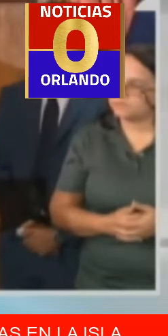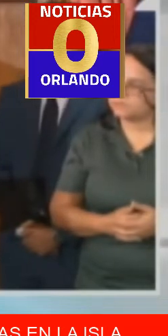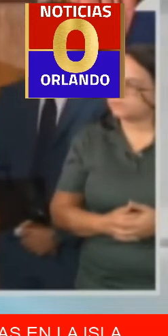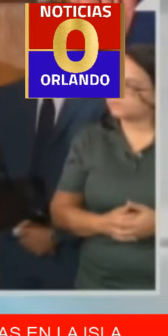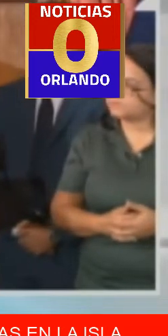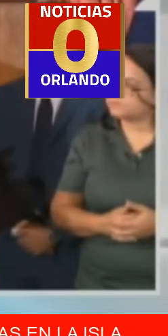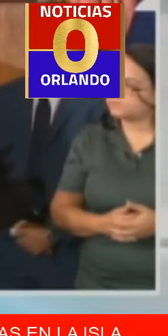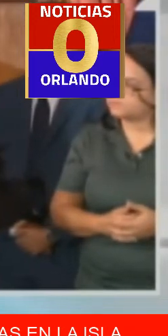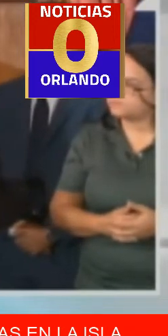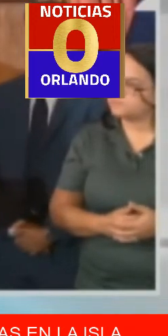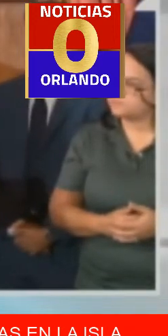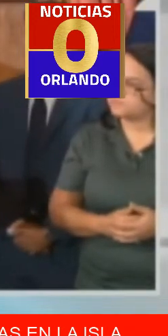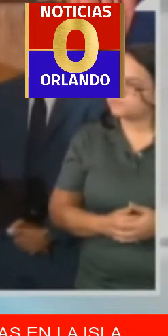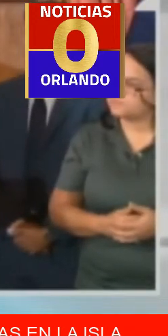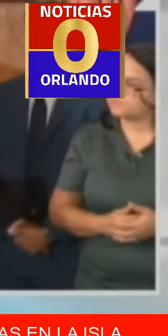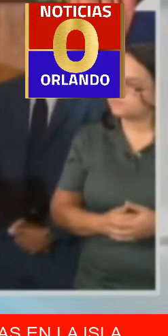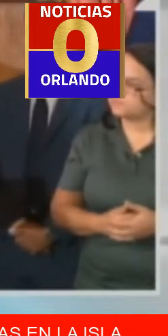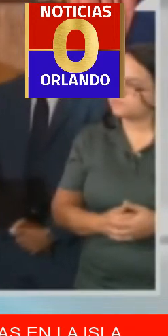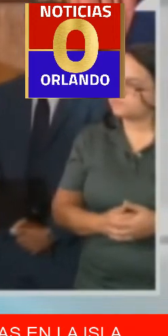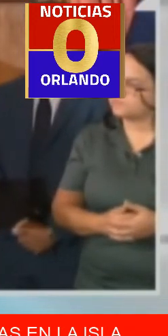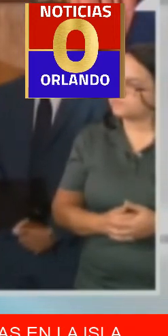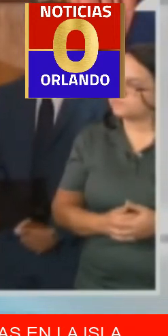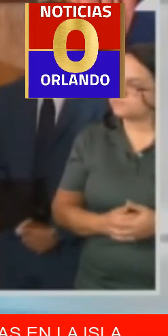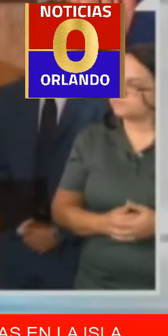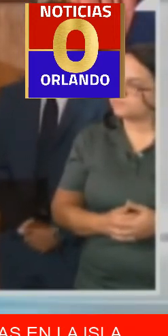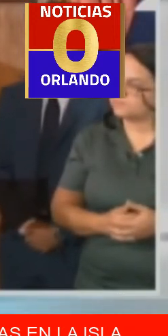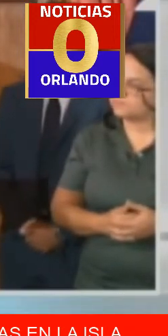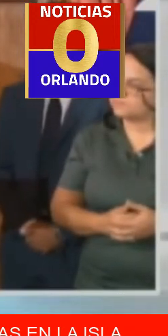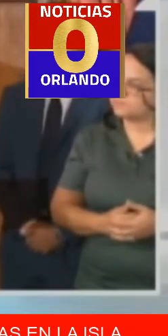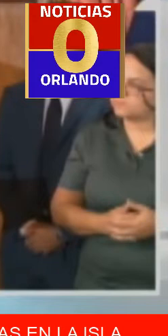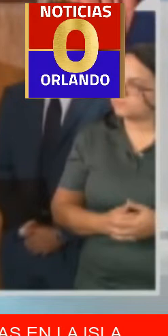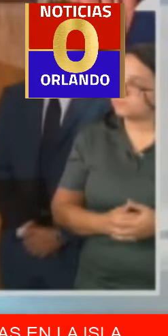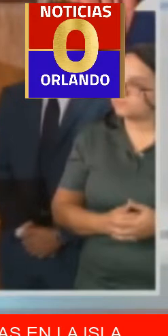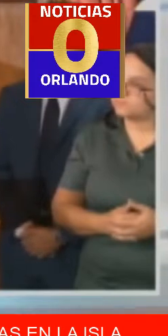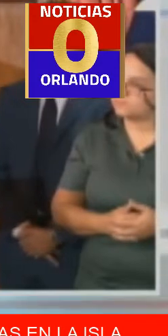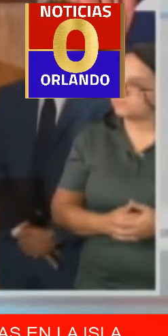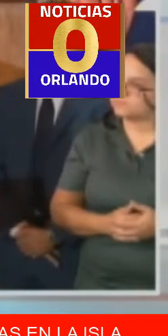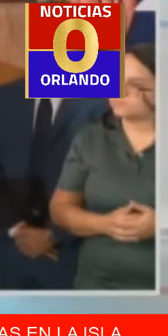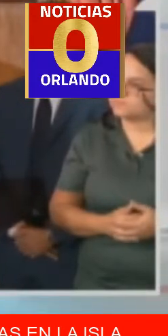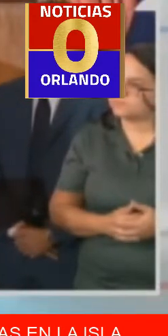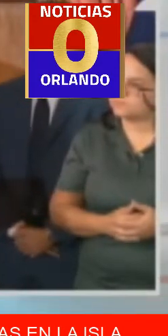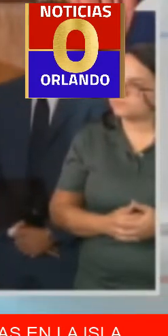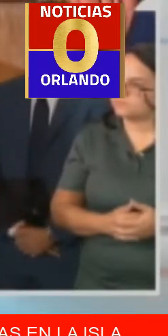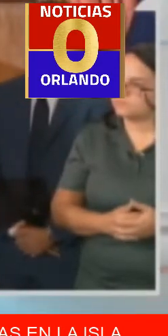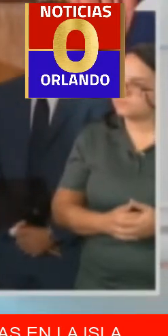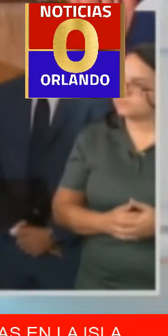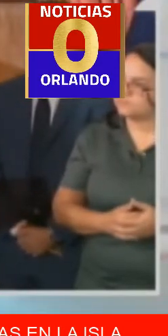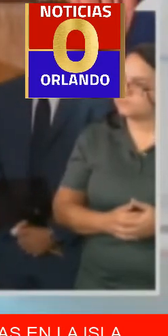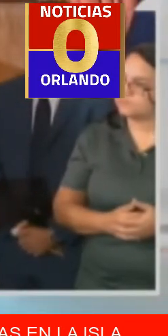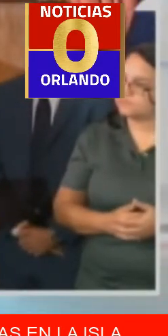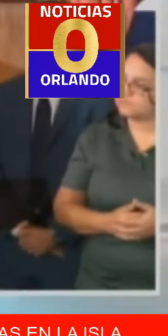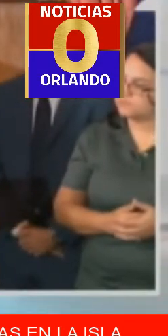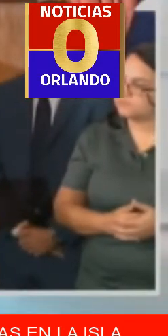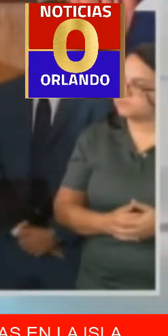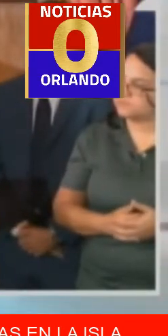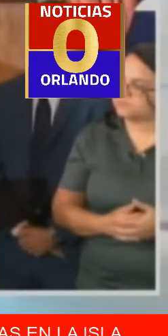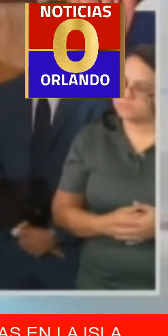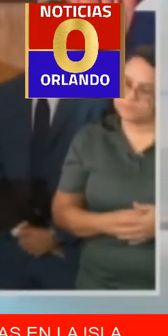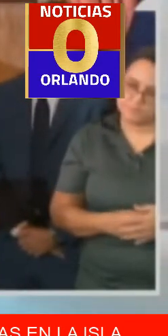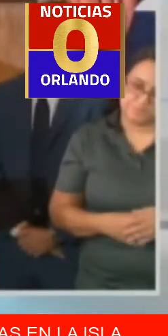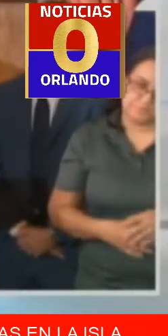Eso yo creo que fue muy importante también. Yo creo que en esta situación el comportamiento de la policía ha